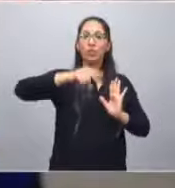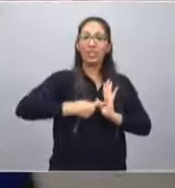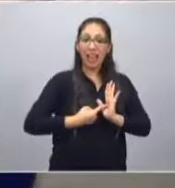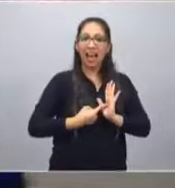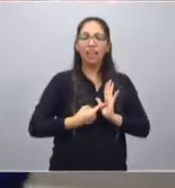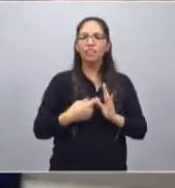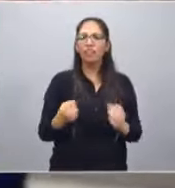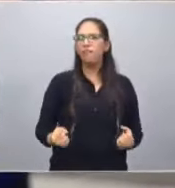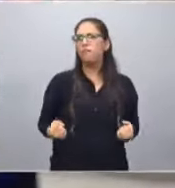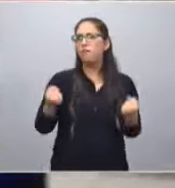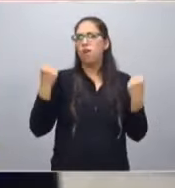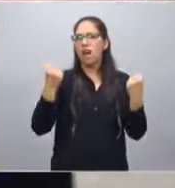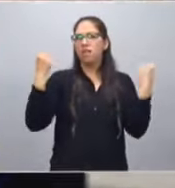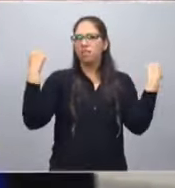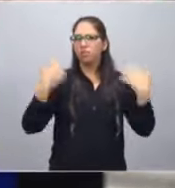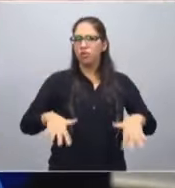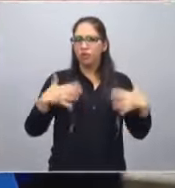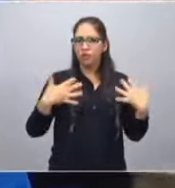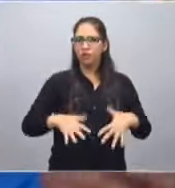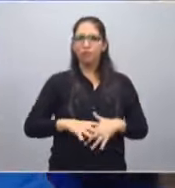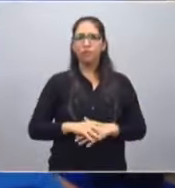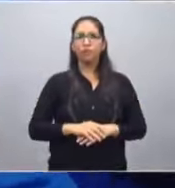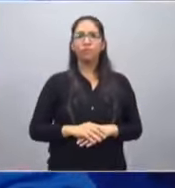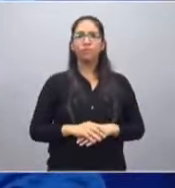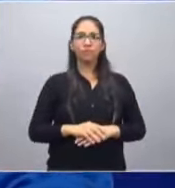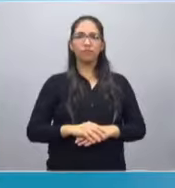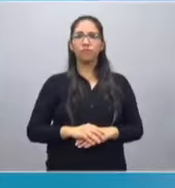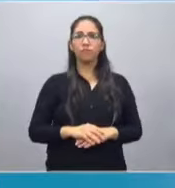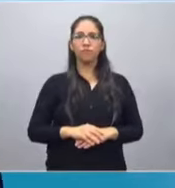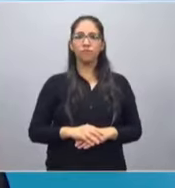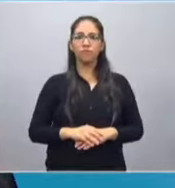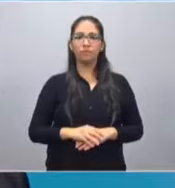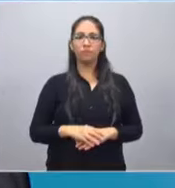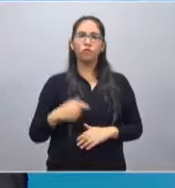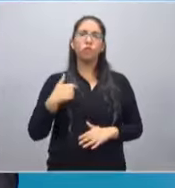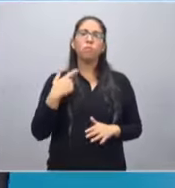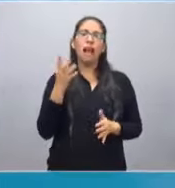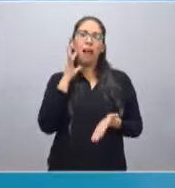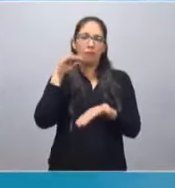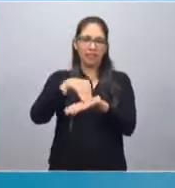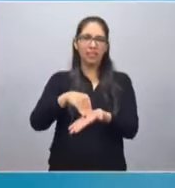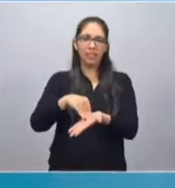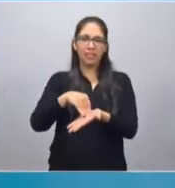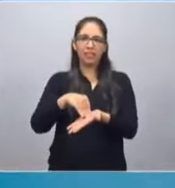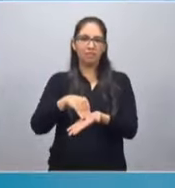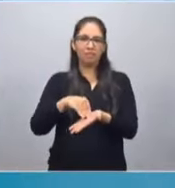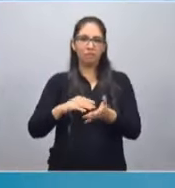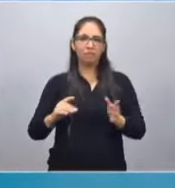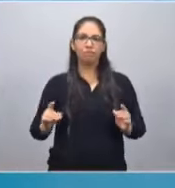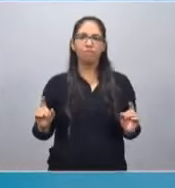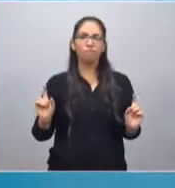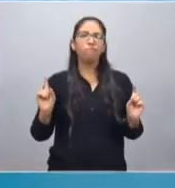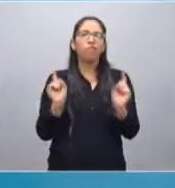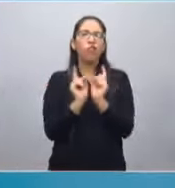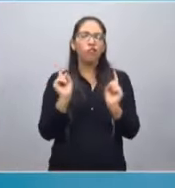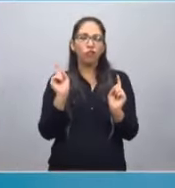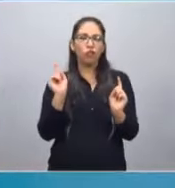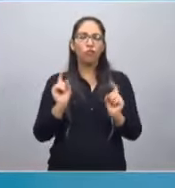hacen un esfuerzo enorme tengo para agregar simplemente algunas